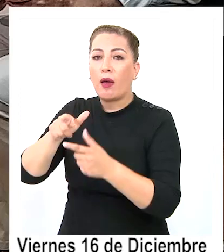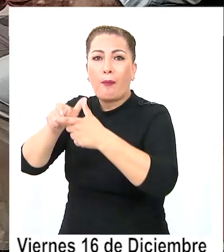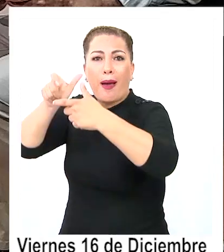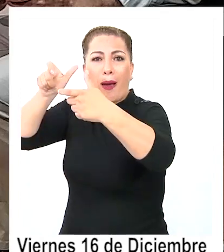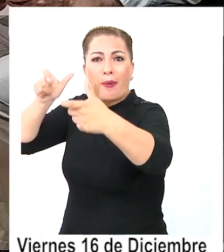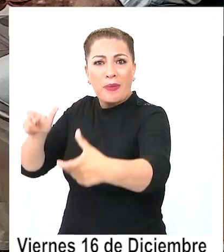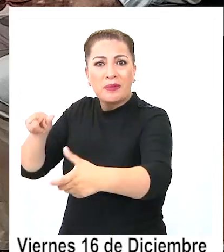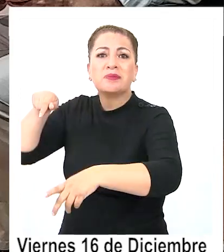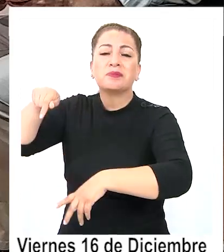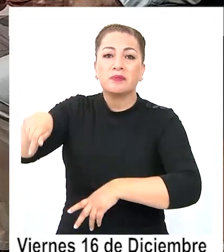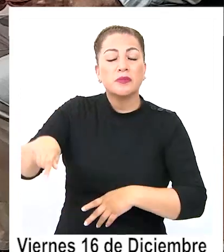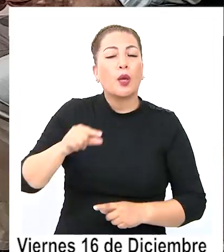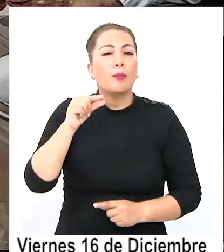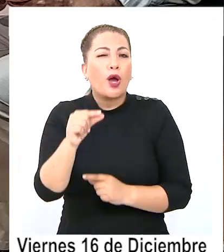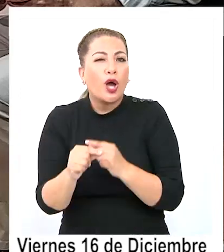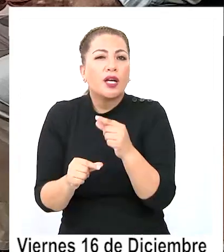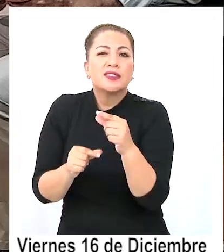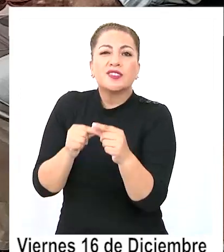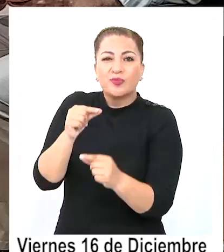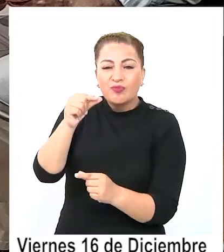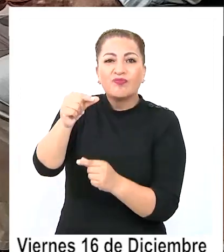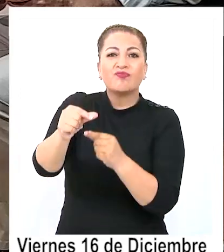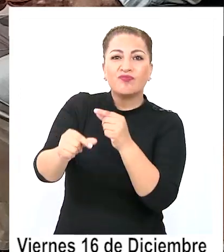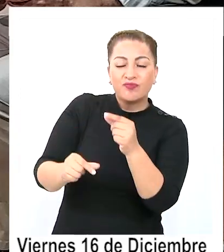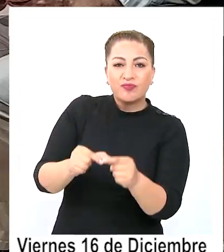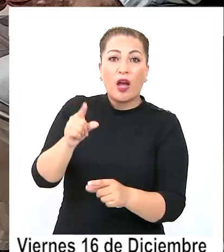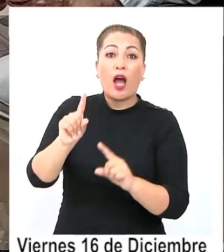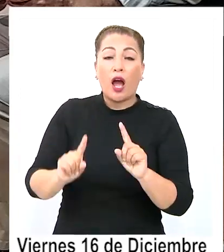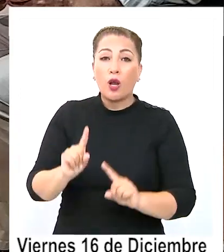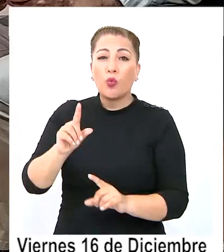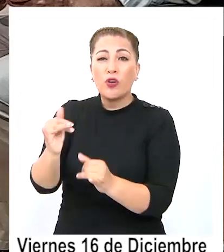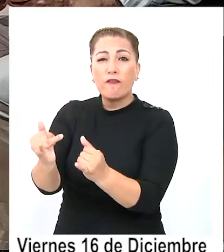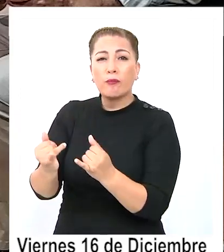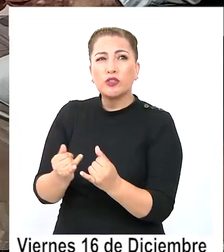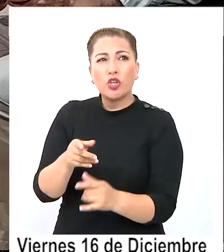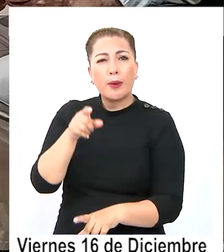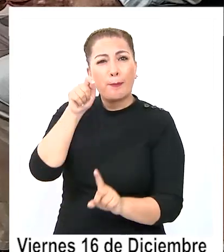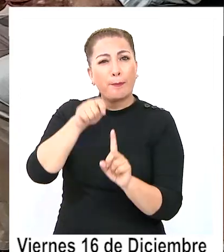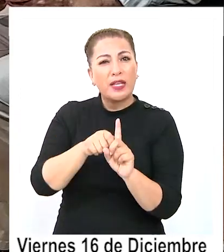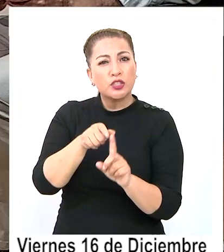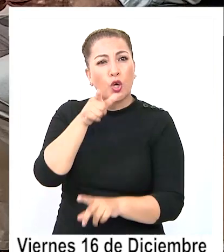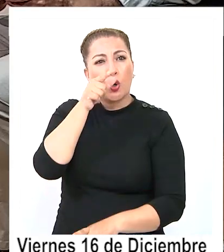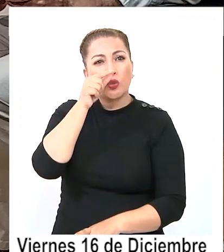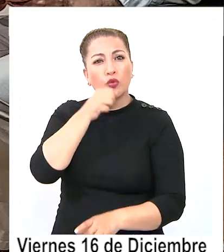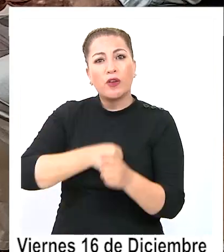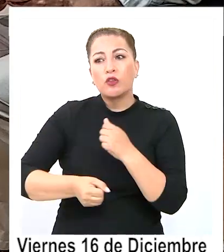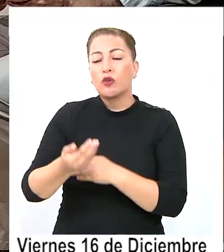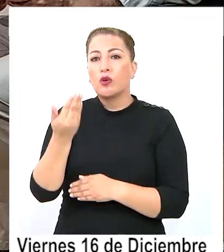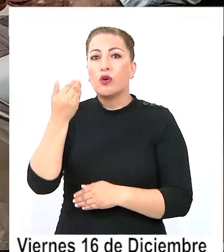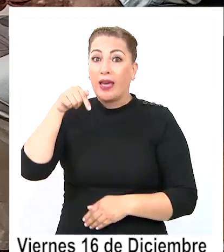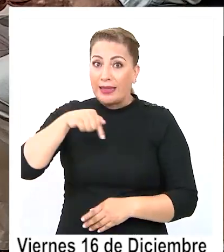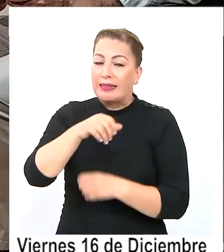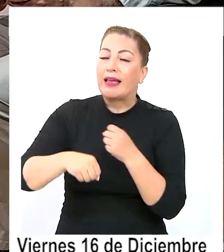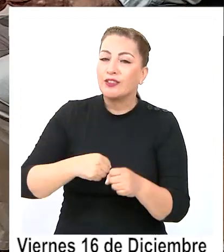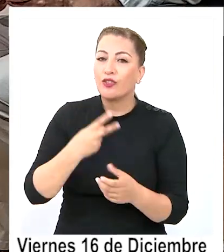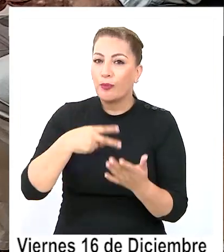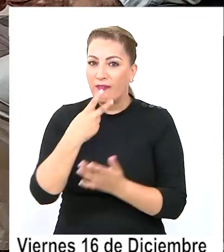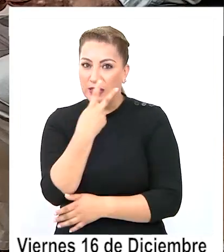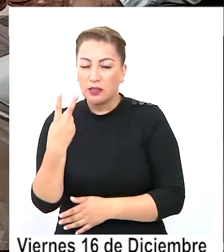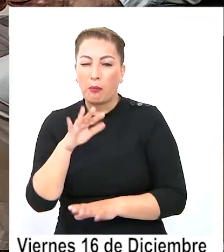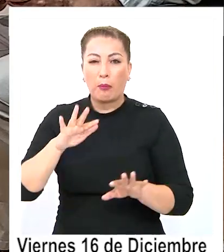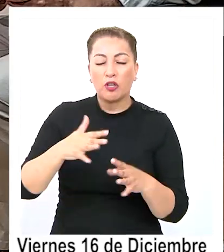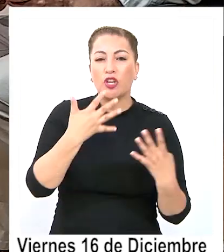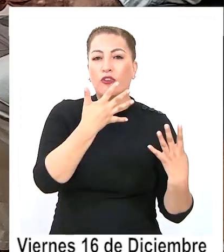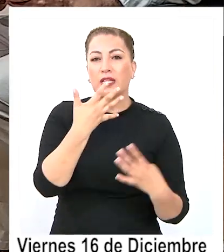aumentando. Y poco a poco, según los registros a octubre del 2022, estamos hablando cerca